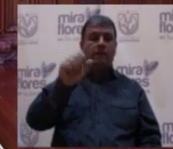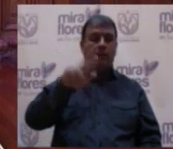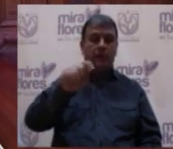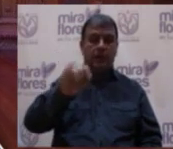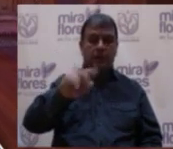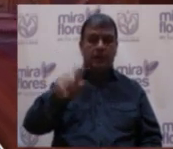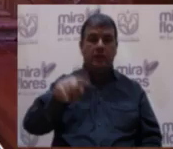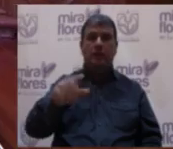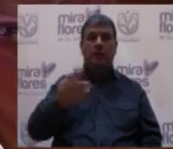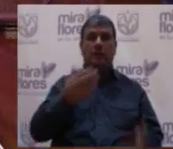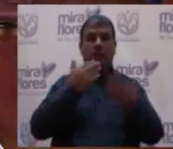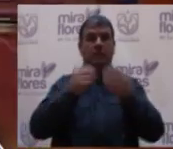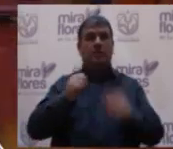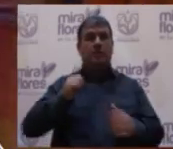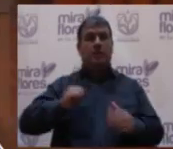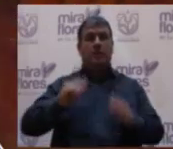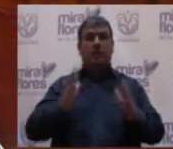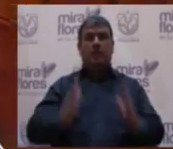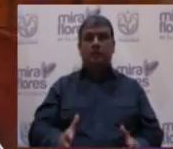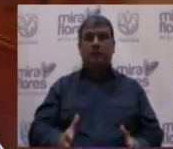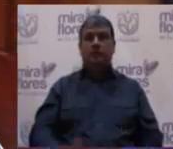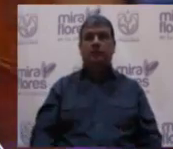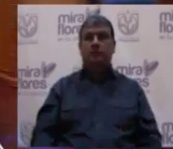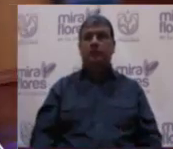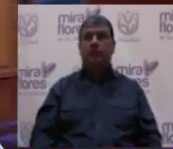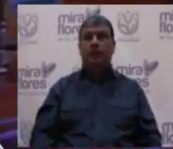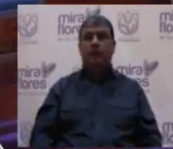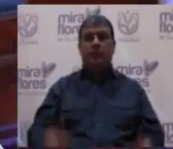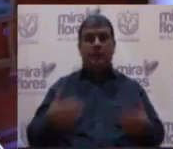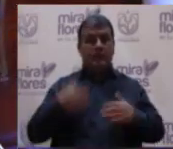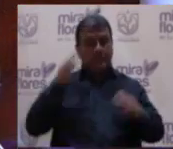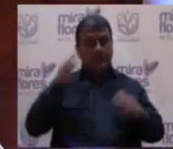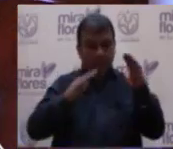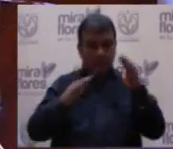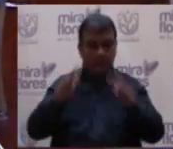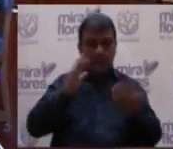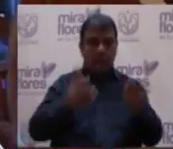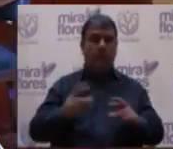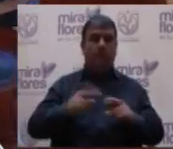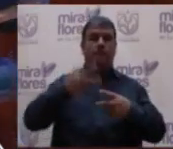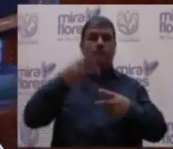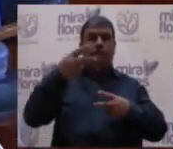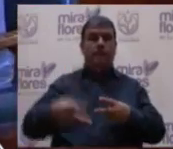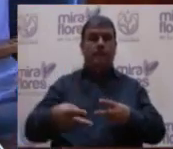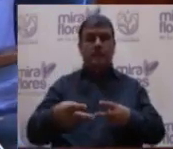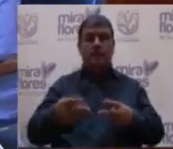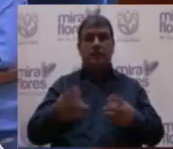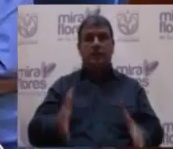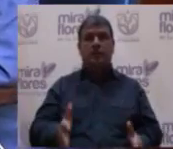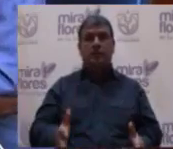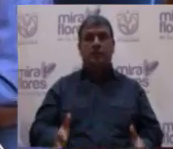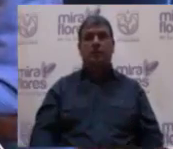el uso de la palabra. Gracias, señor alcalde. Traigo la preocupación de los vecinos de